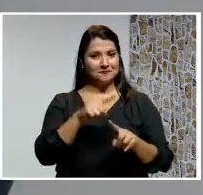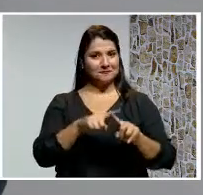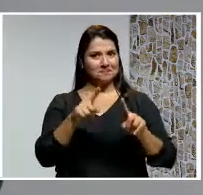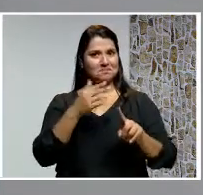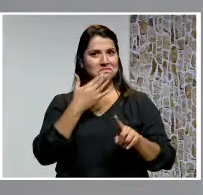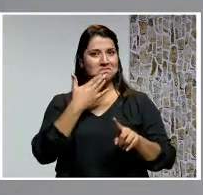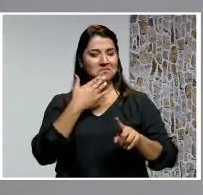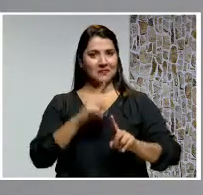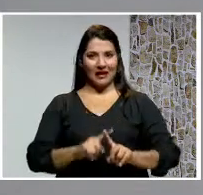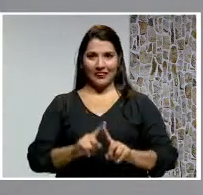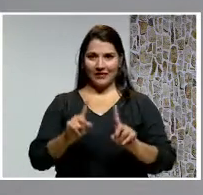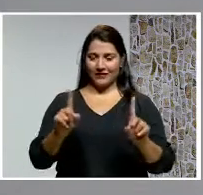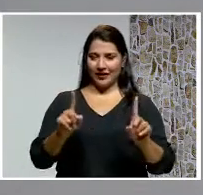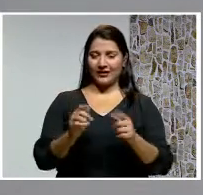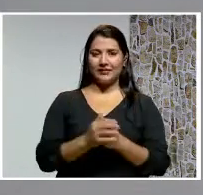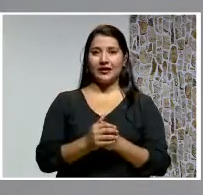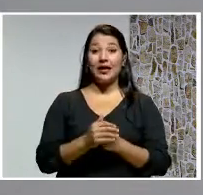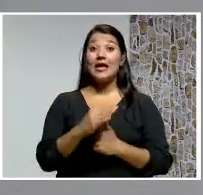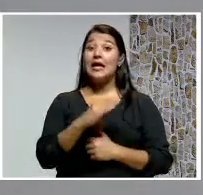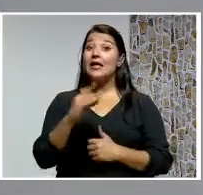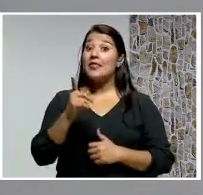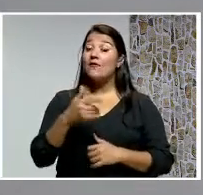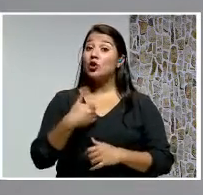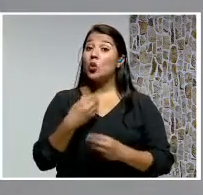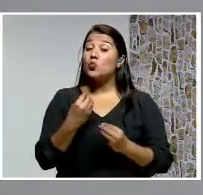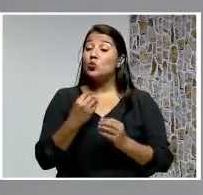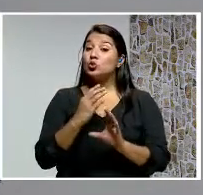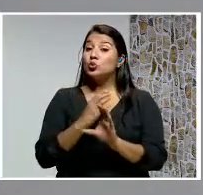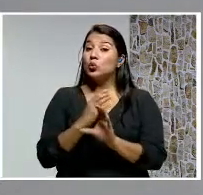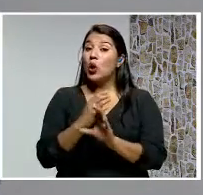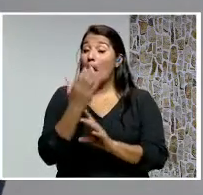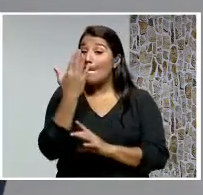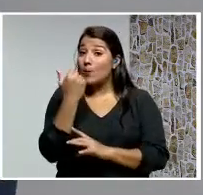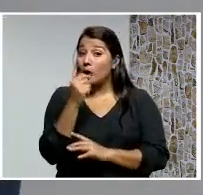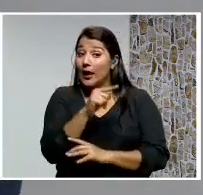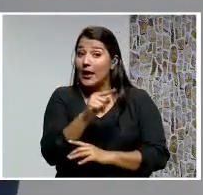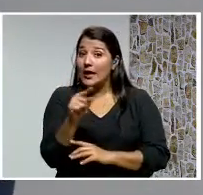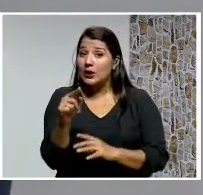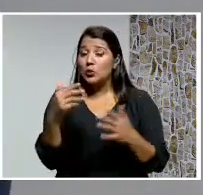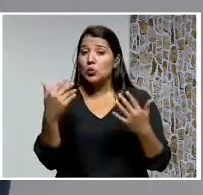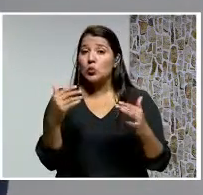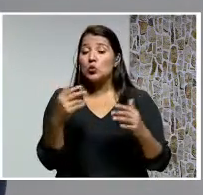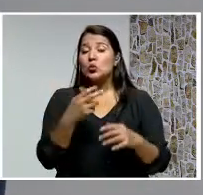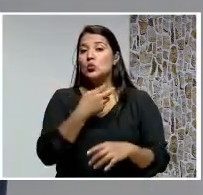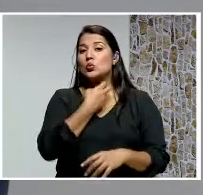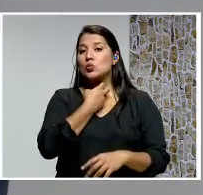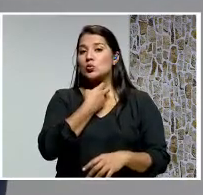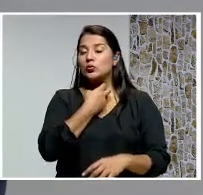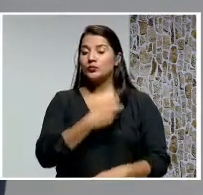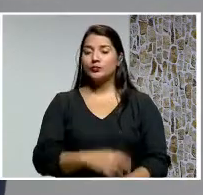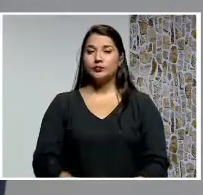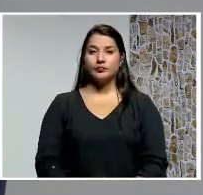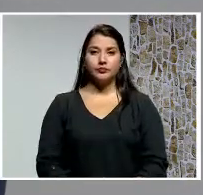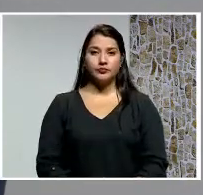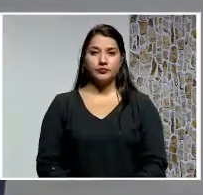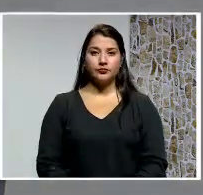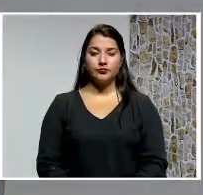muy diferente, con la cual hay que tener muchísima precaución porque son altamente venenosas.